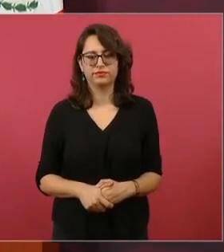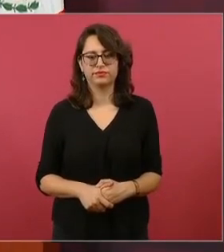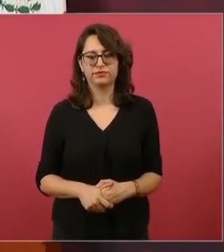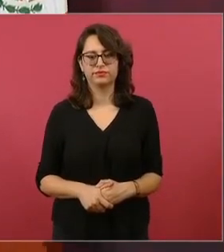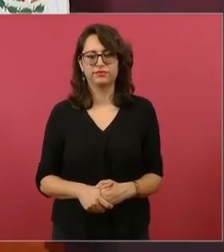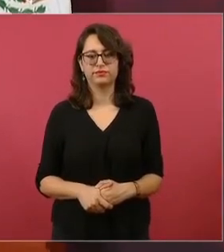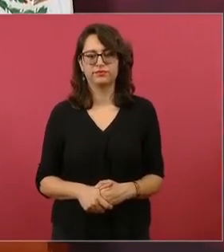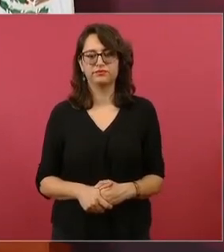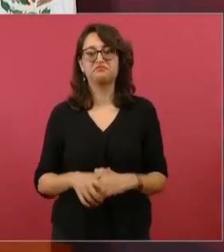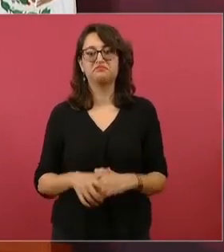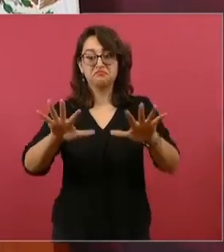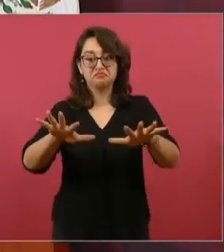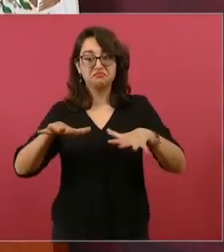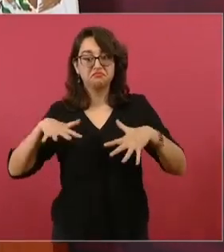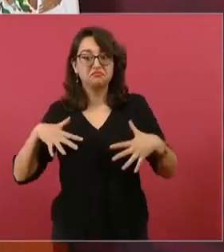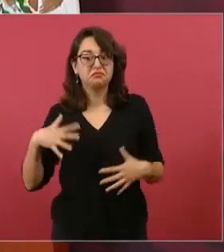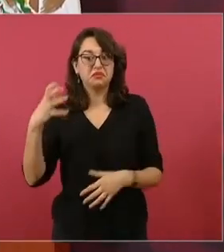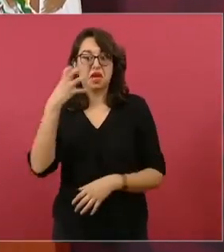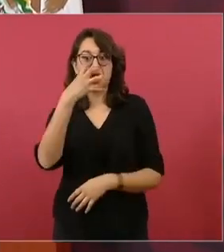¡No los escucho!